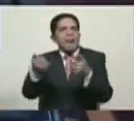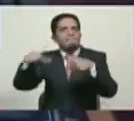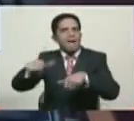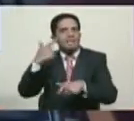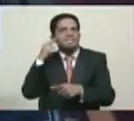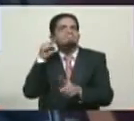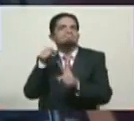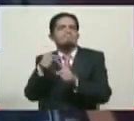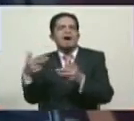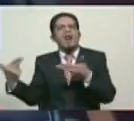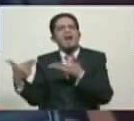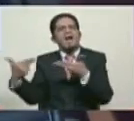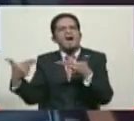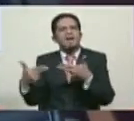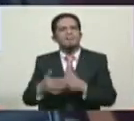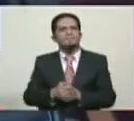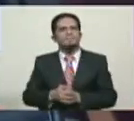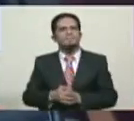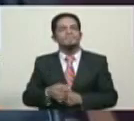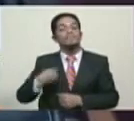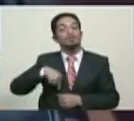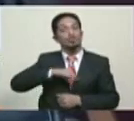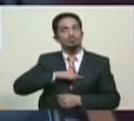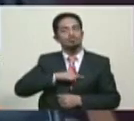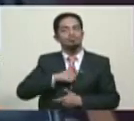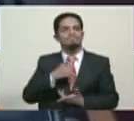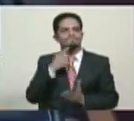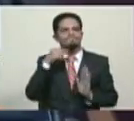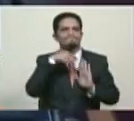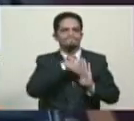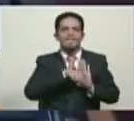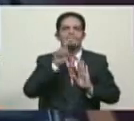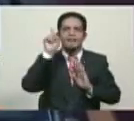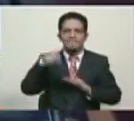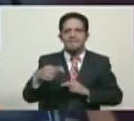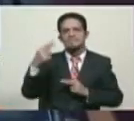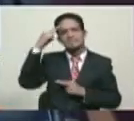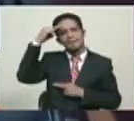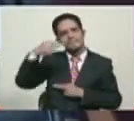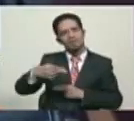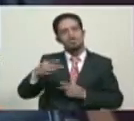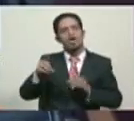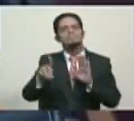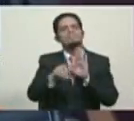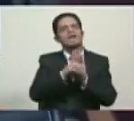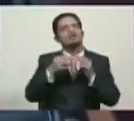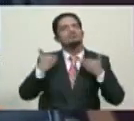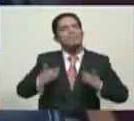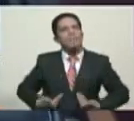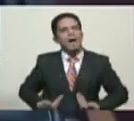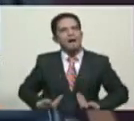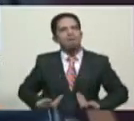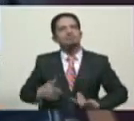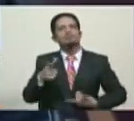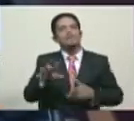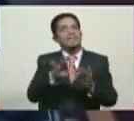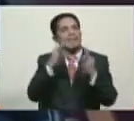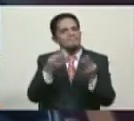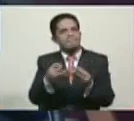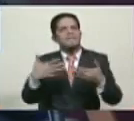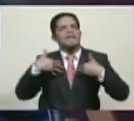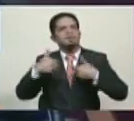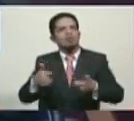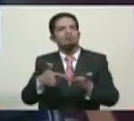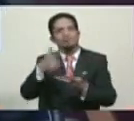guerra. Hemos profundizado en el respeto por los derechos humanos, civiles, políticos, sociales, de las familias, de la salud,